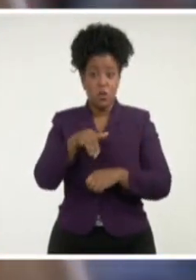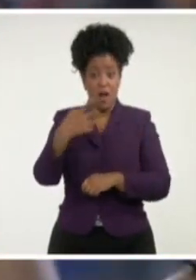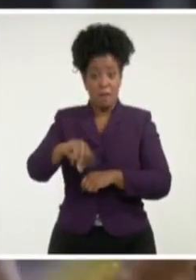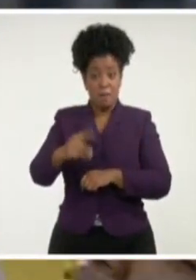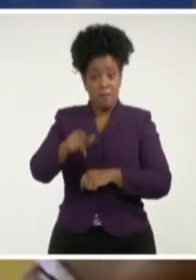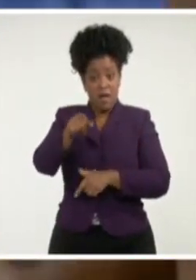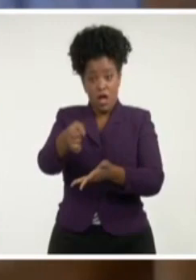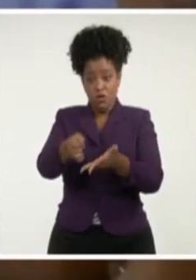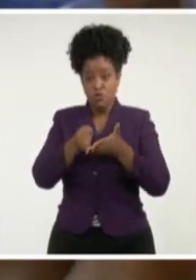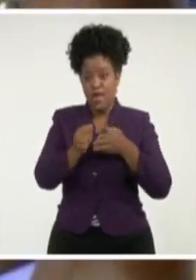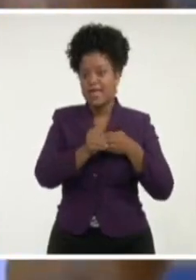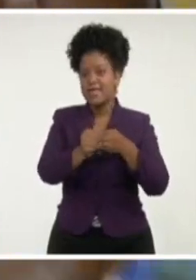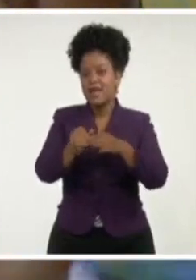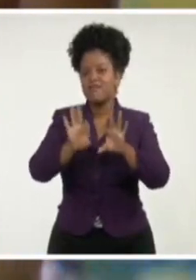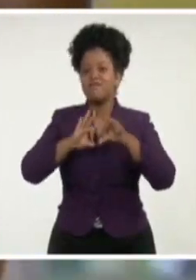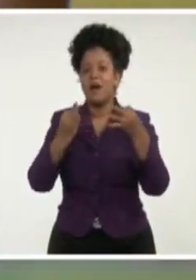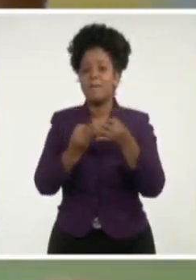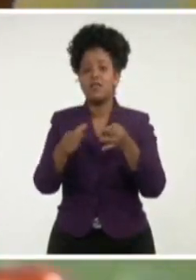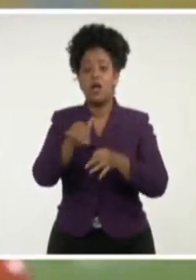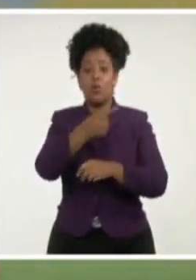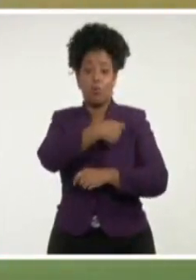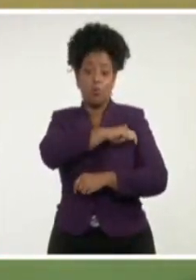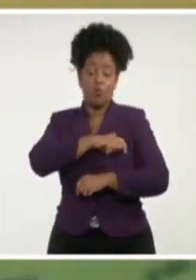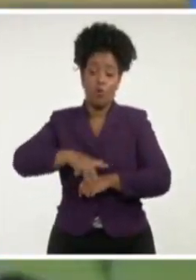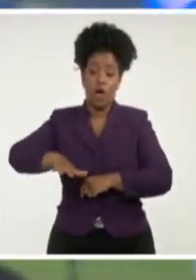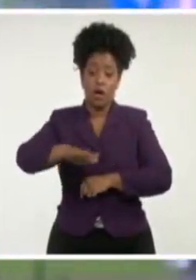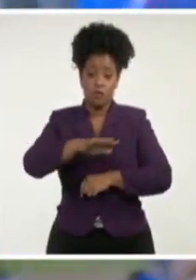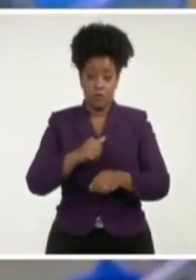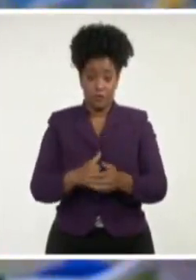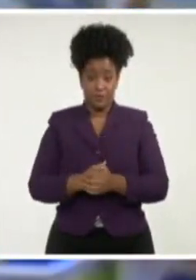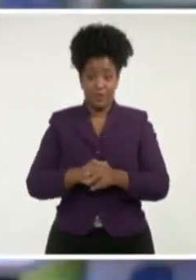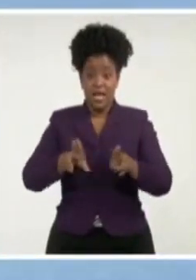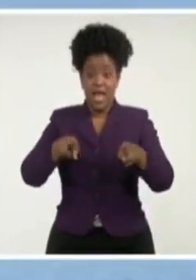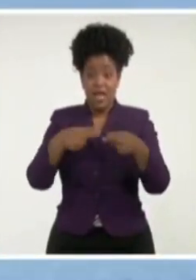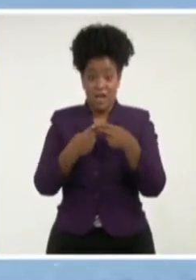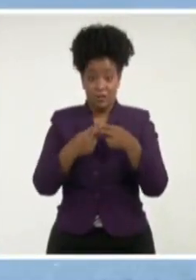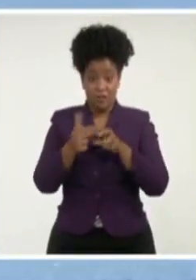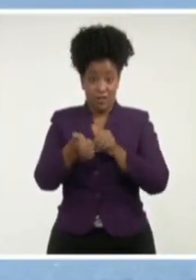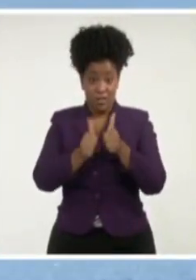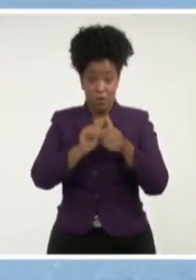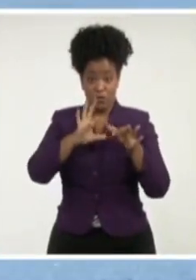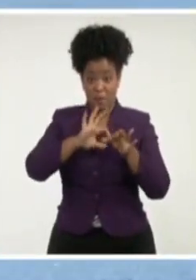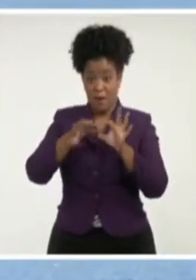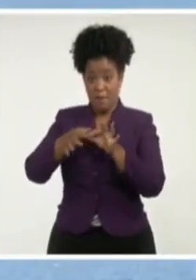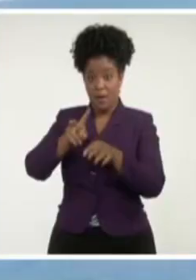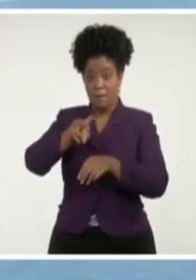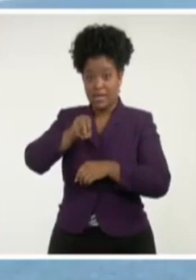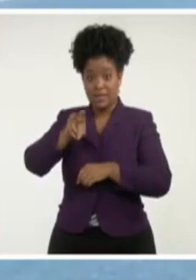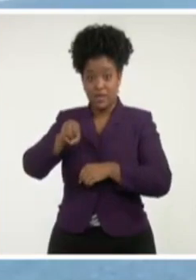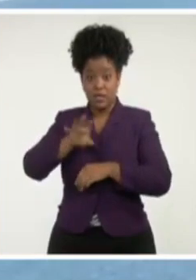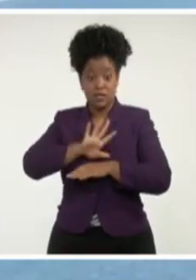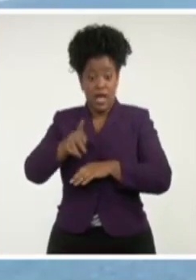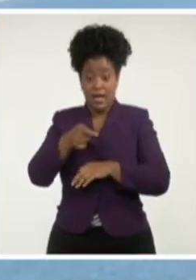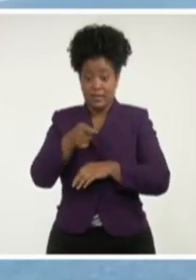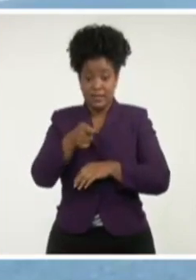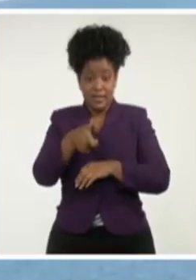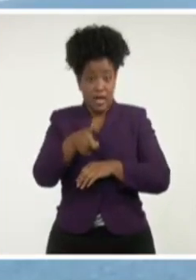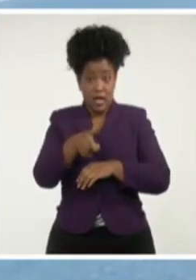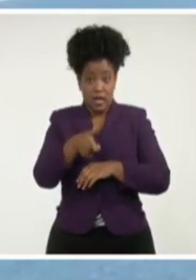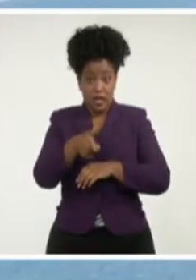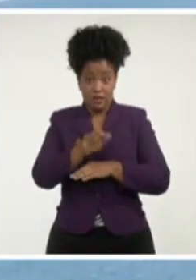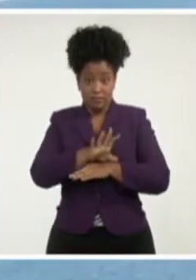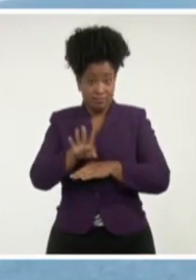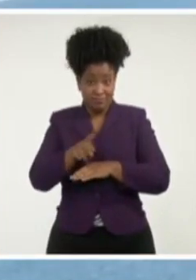mi familia y del pueblo de Cuba. Tokio 2020 está ya casi en la vuelta.